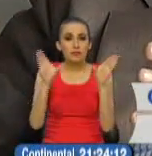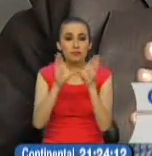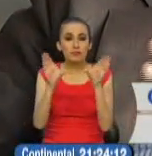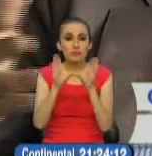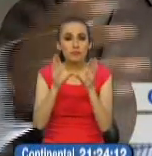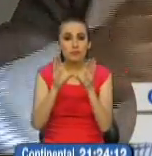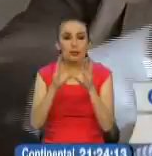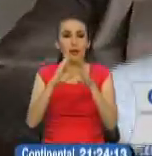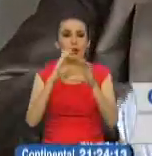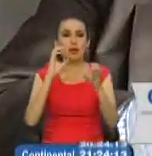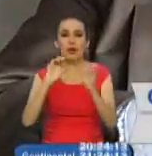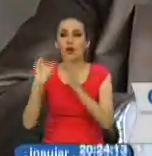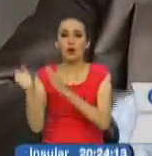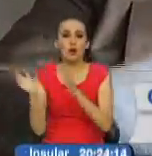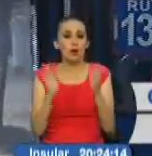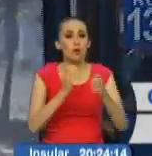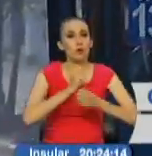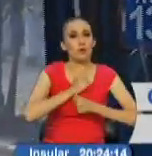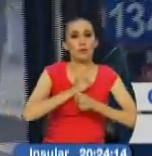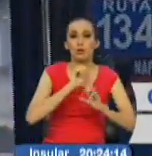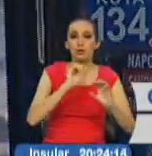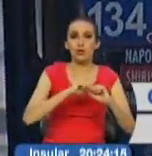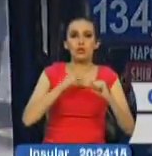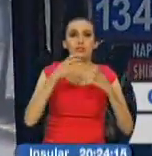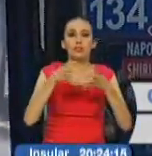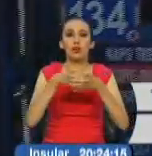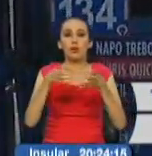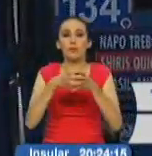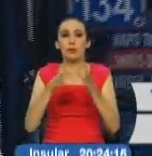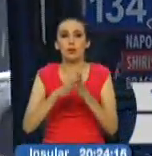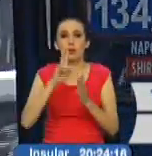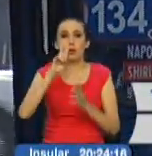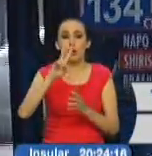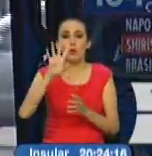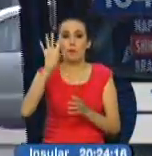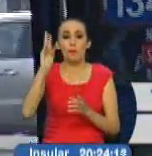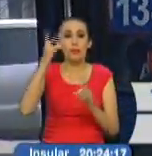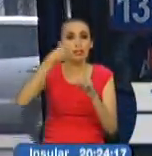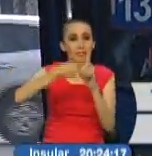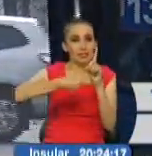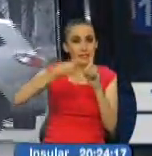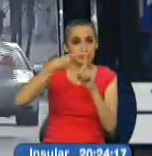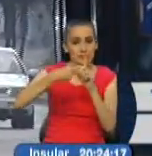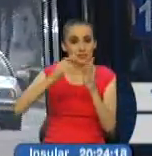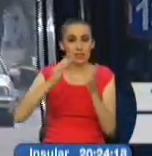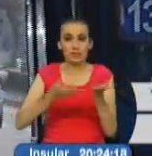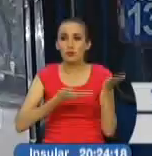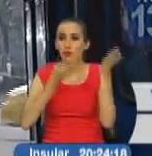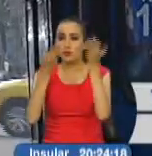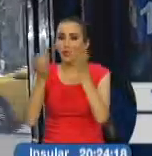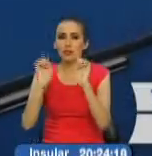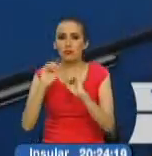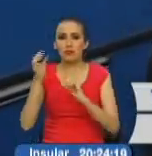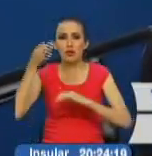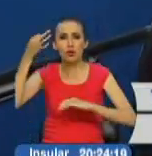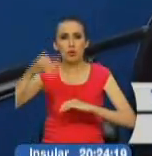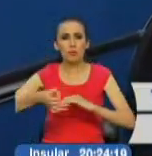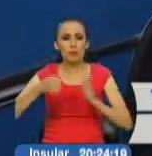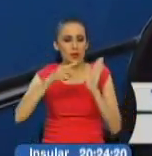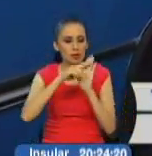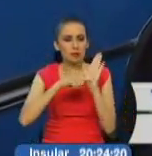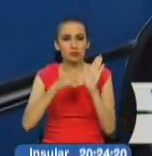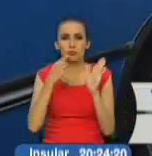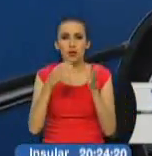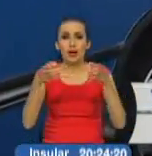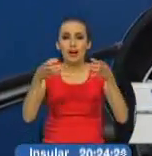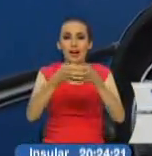de la compañía y no a nombre del socio. Los mismos que durante los 27 meses que se entregaron compensaciones jamás se pusieron en marcha. Un ejemplo es el de la